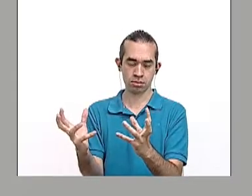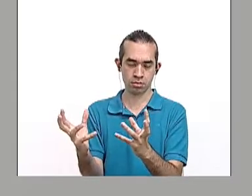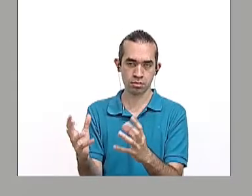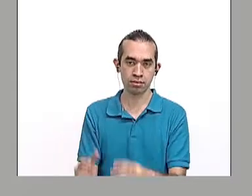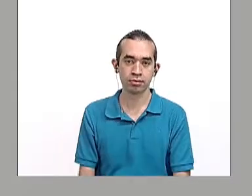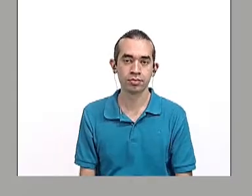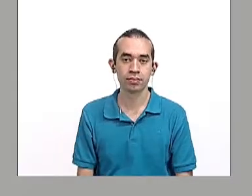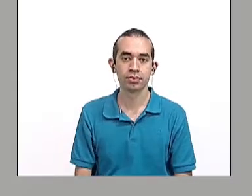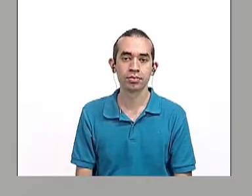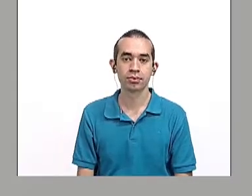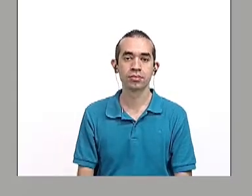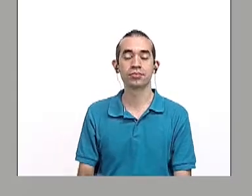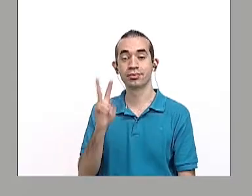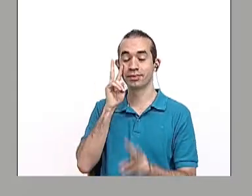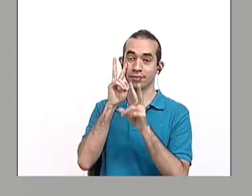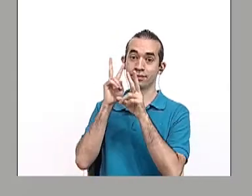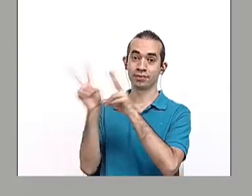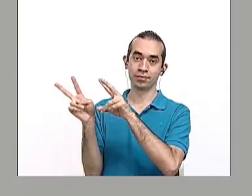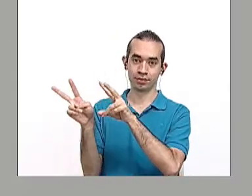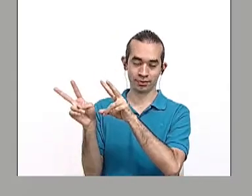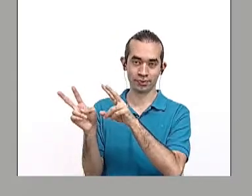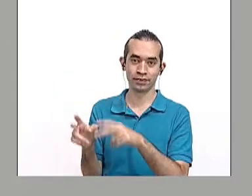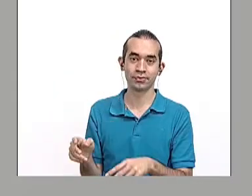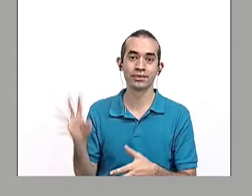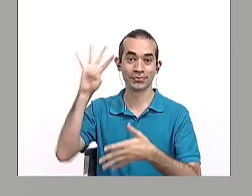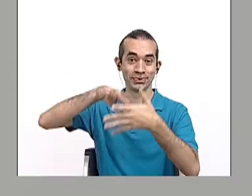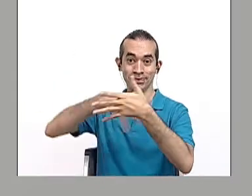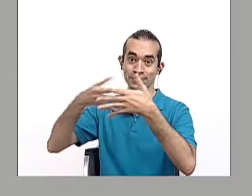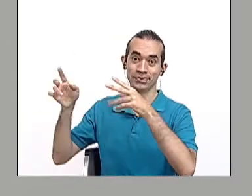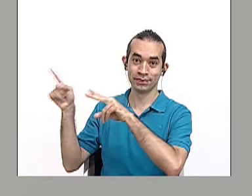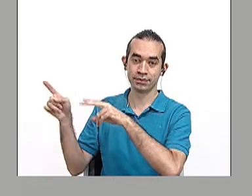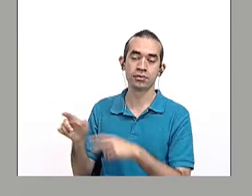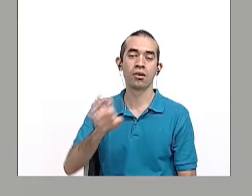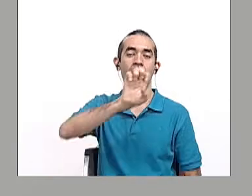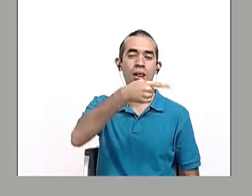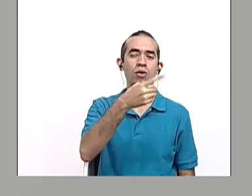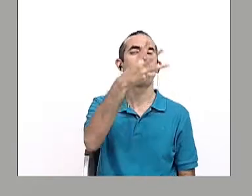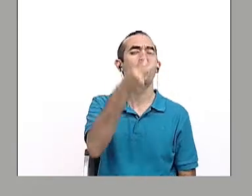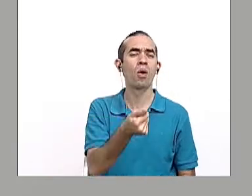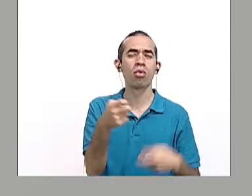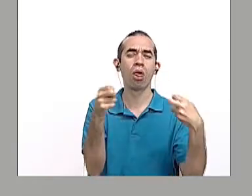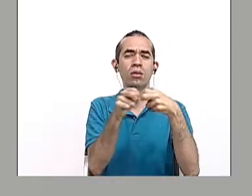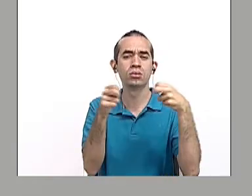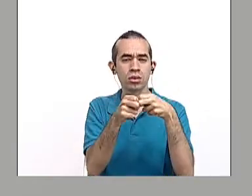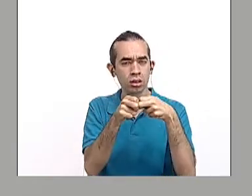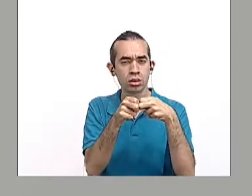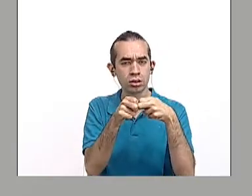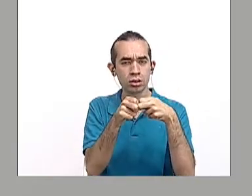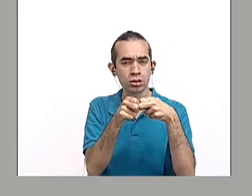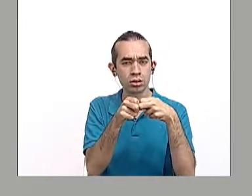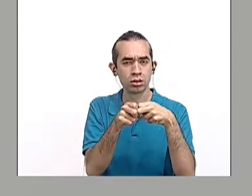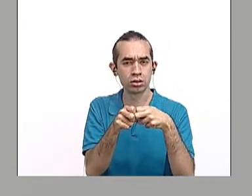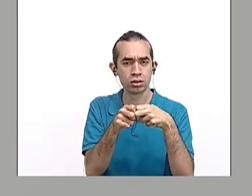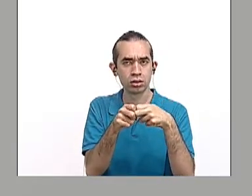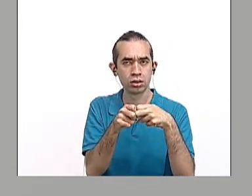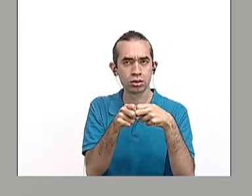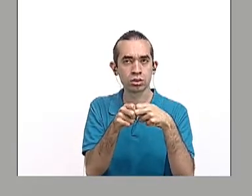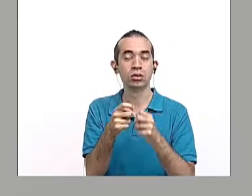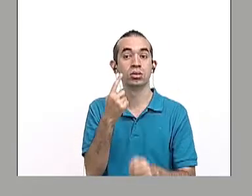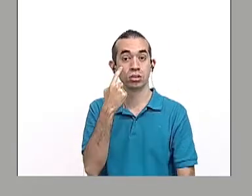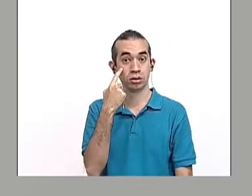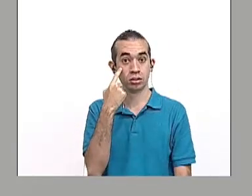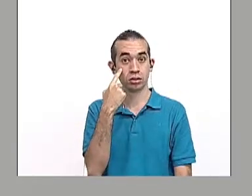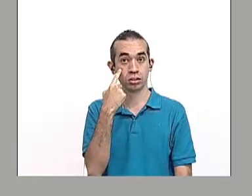Muy bien, ahí observamos entonces la carga del electrón. Presten atención